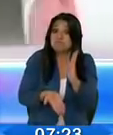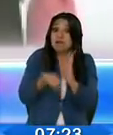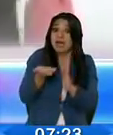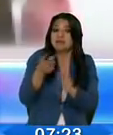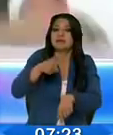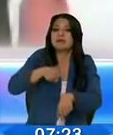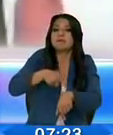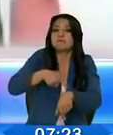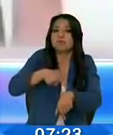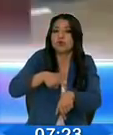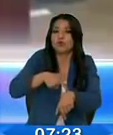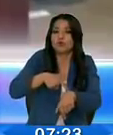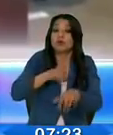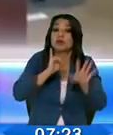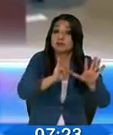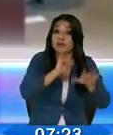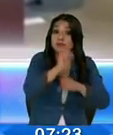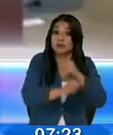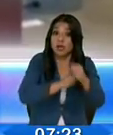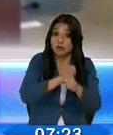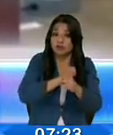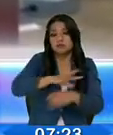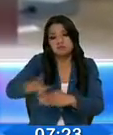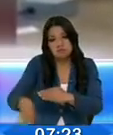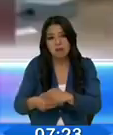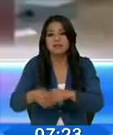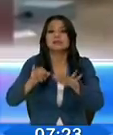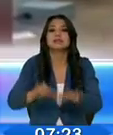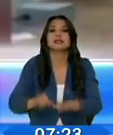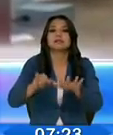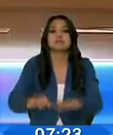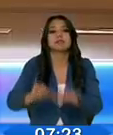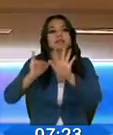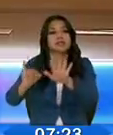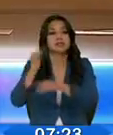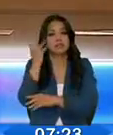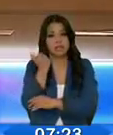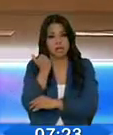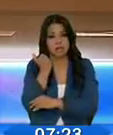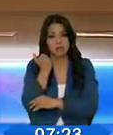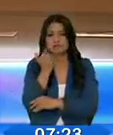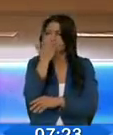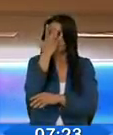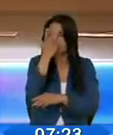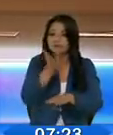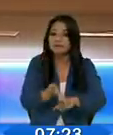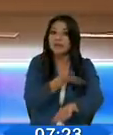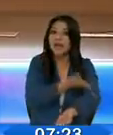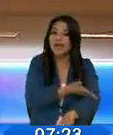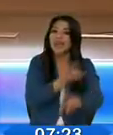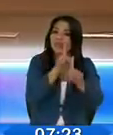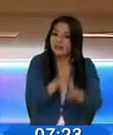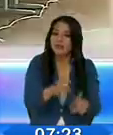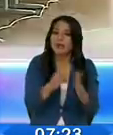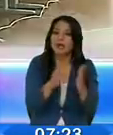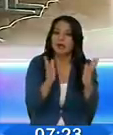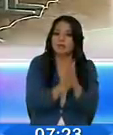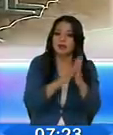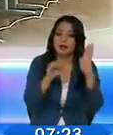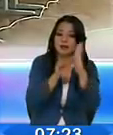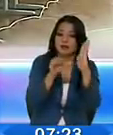la libertad. A los 6 años se sumarían 6 meses 6 días. Si se toma en cuenta que se debió aplicar el